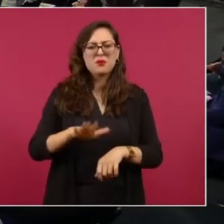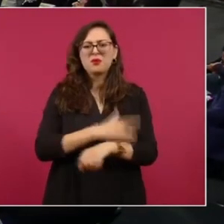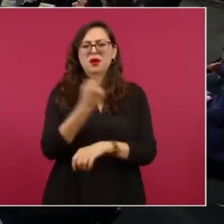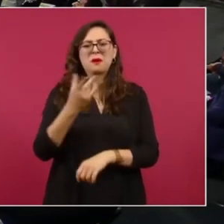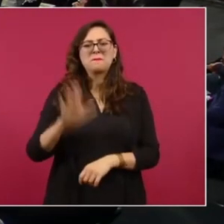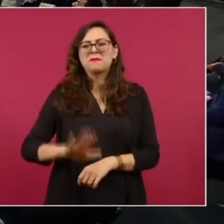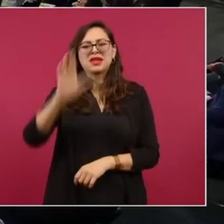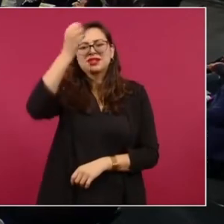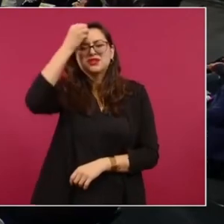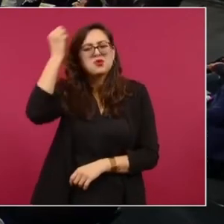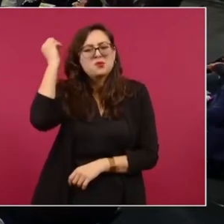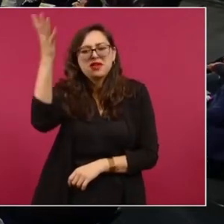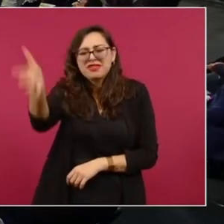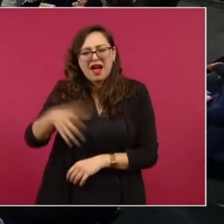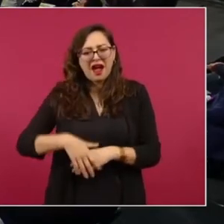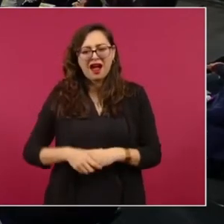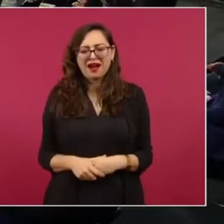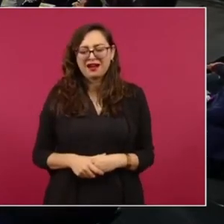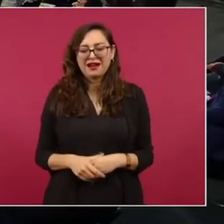se robaban